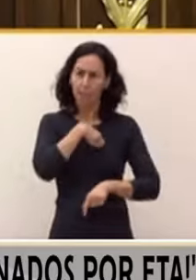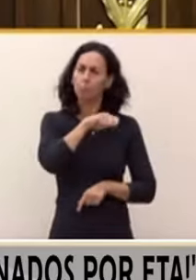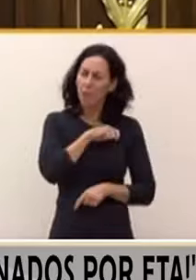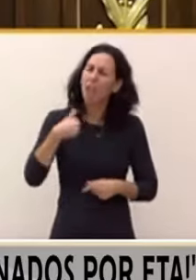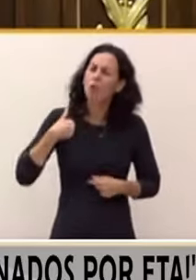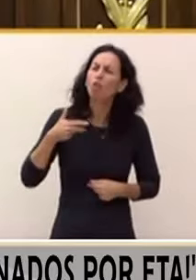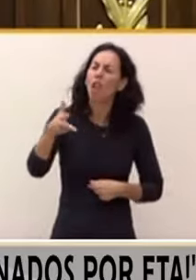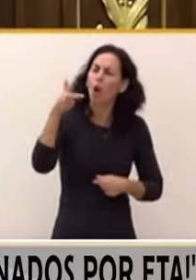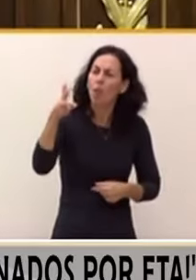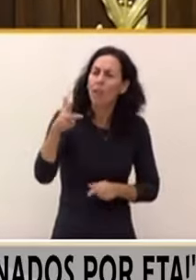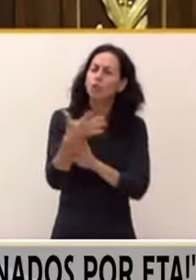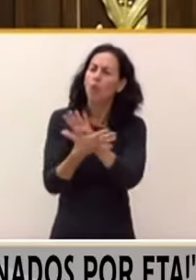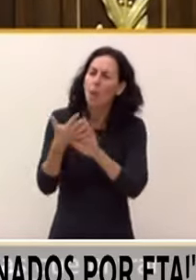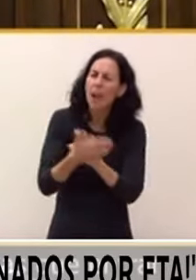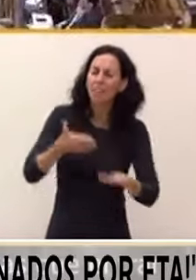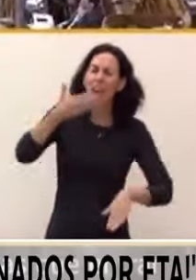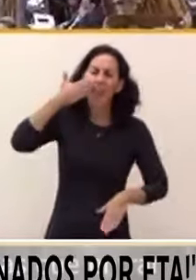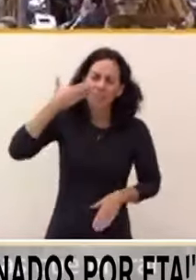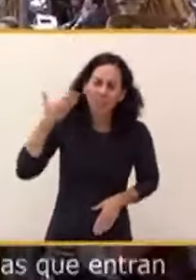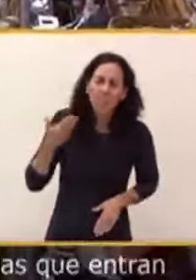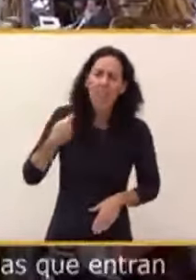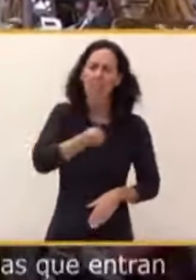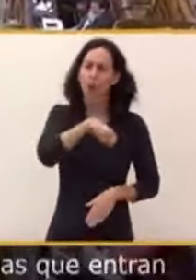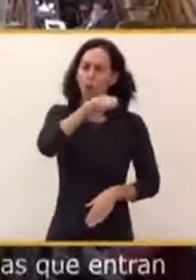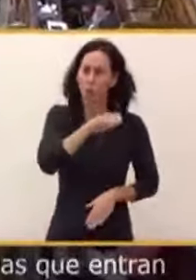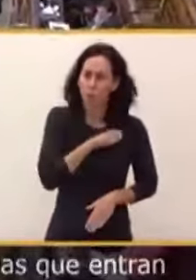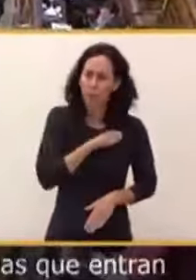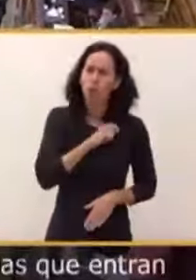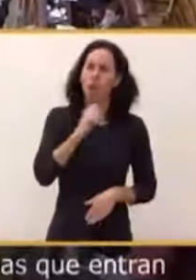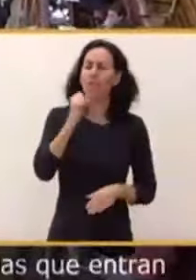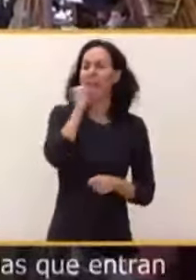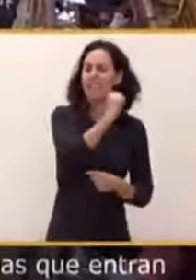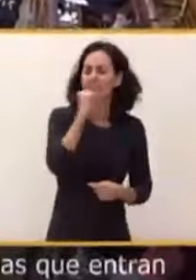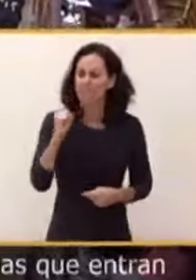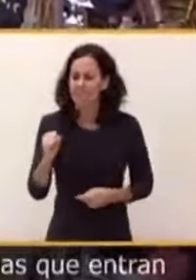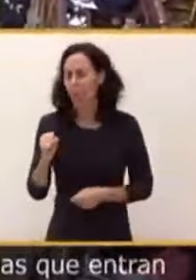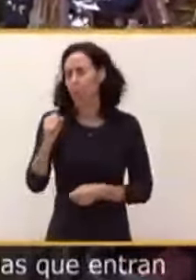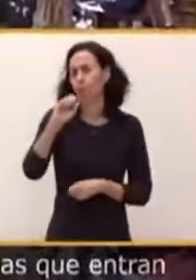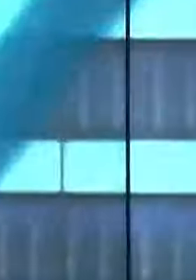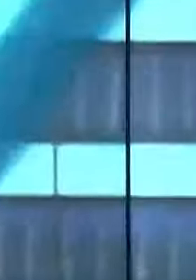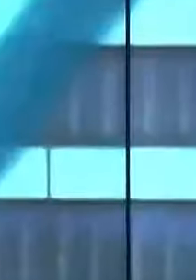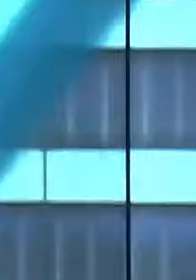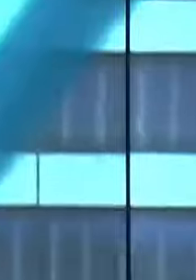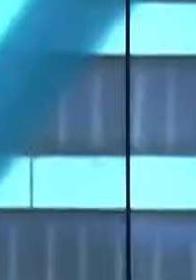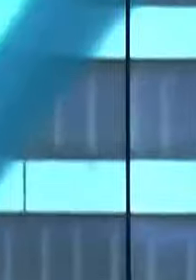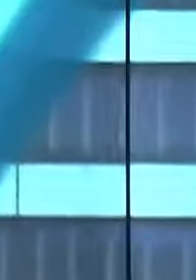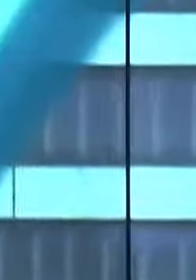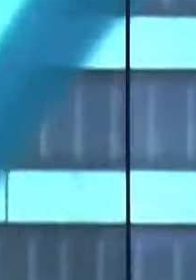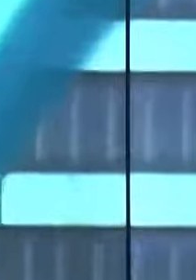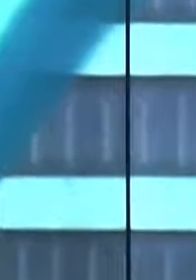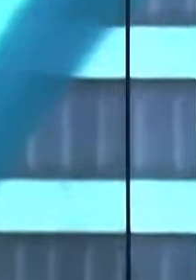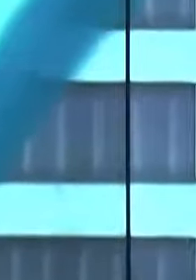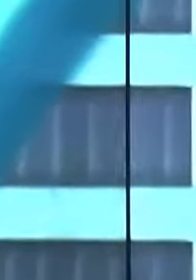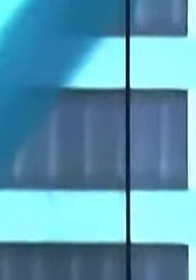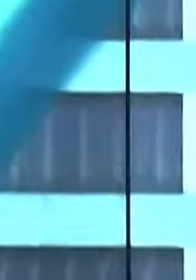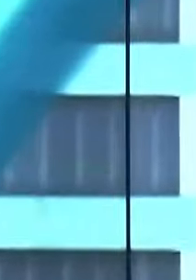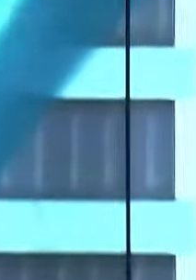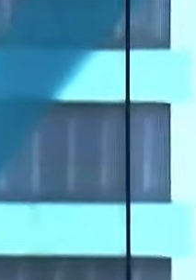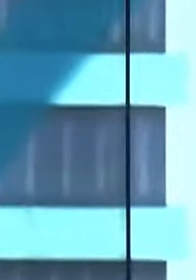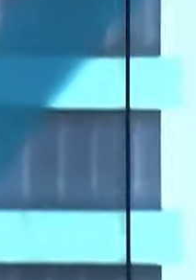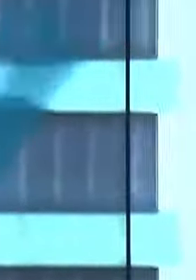españoles asesinados por ETA. Tengo derecho y lo voy a hacer. Gobierno. Bueno, sí, claro, se ha centrado en esta misma materia